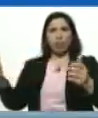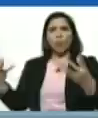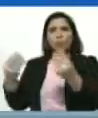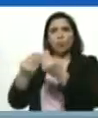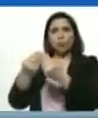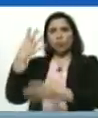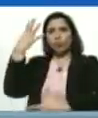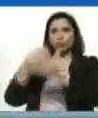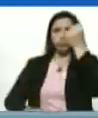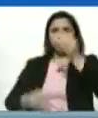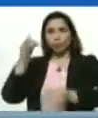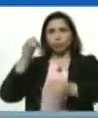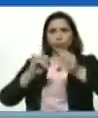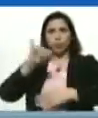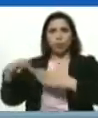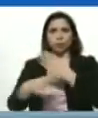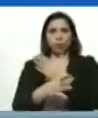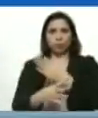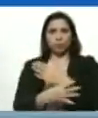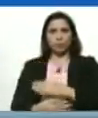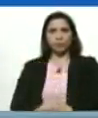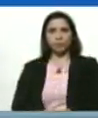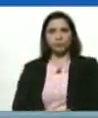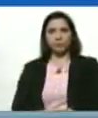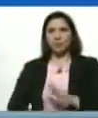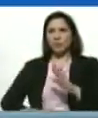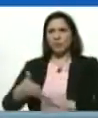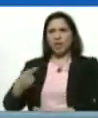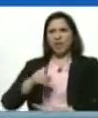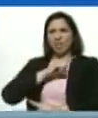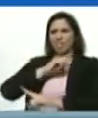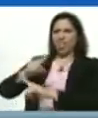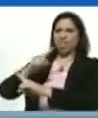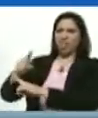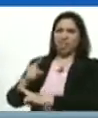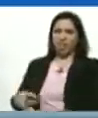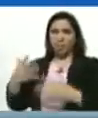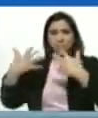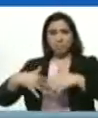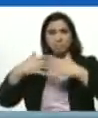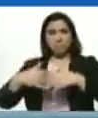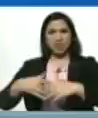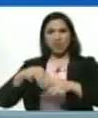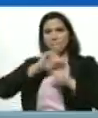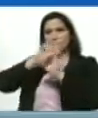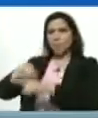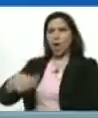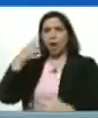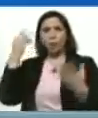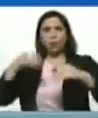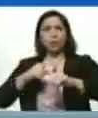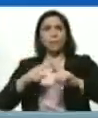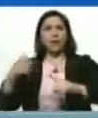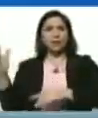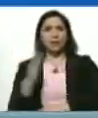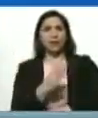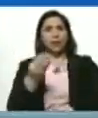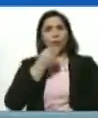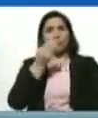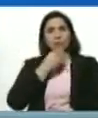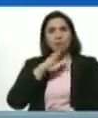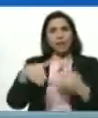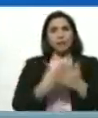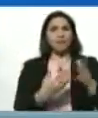prófugo de la justicia son hoy dos fueron a amenazar empresa por empresa y tumbaron el acuerdo para traer alimentos a venezuela